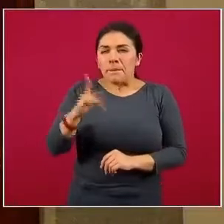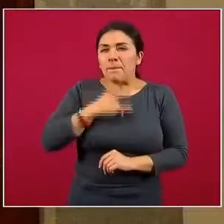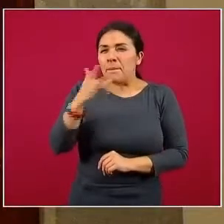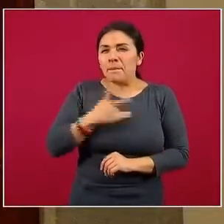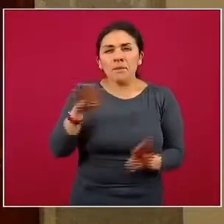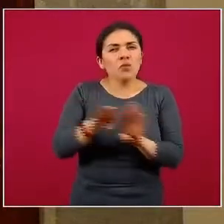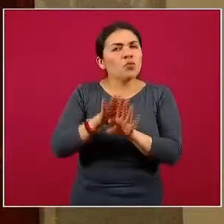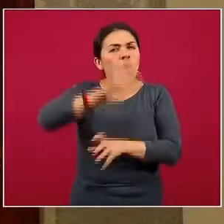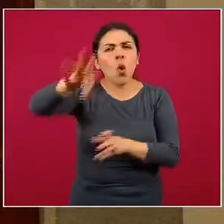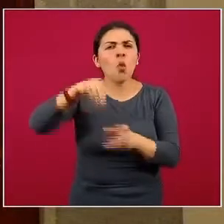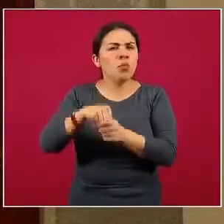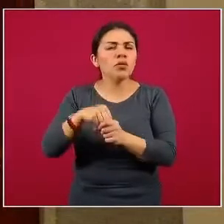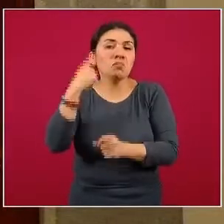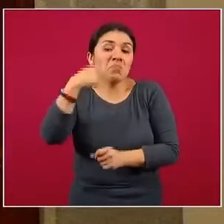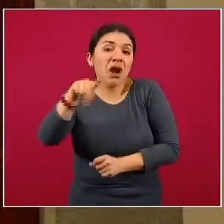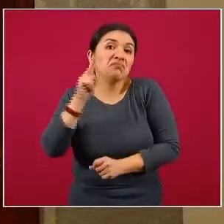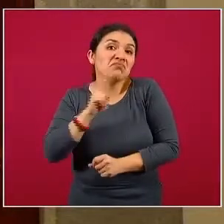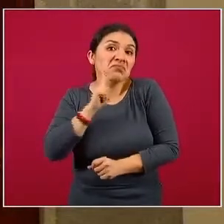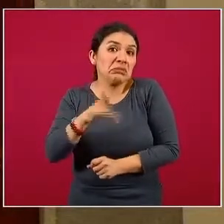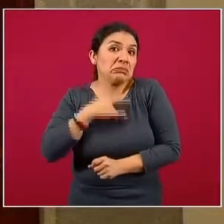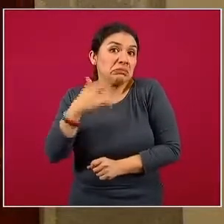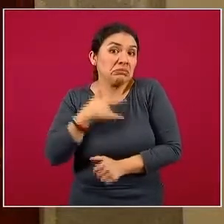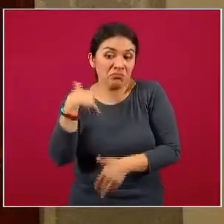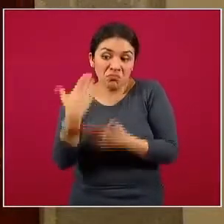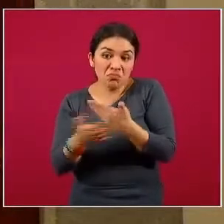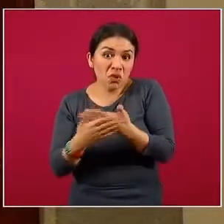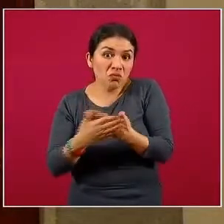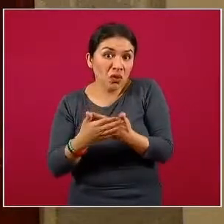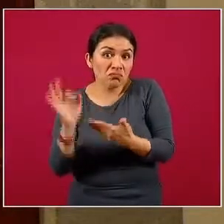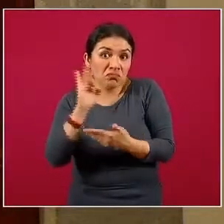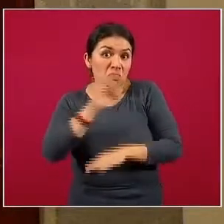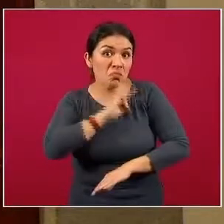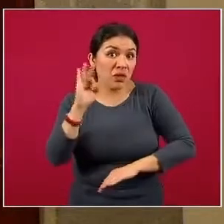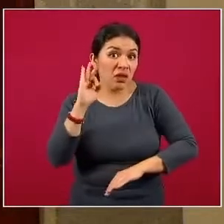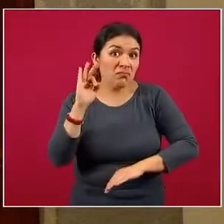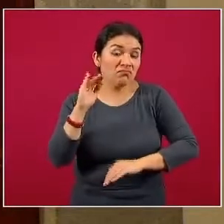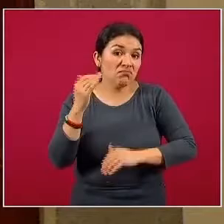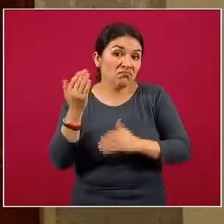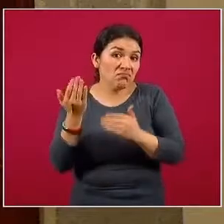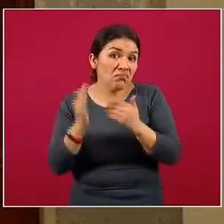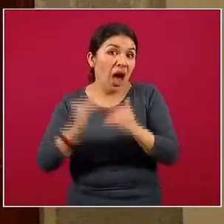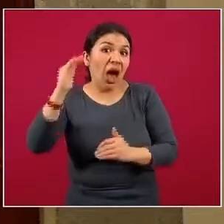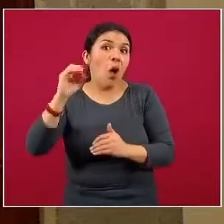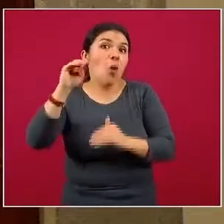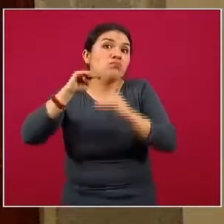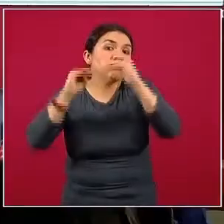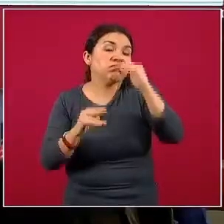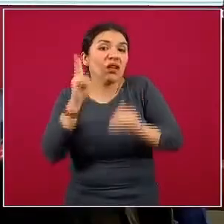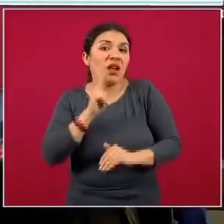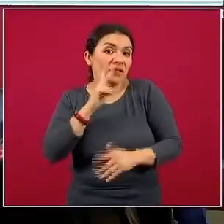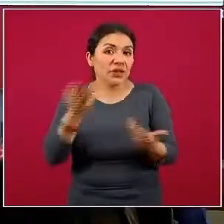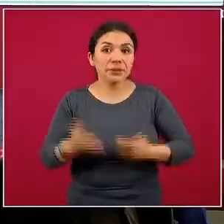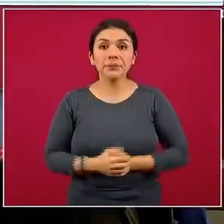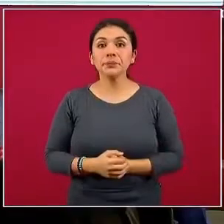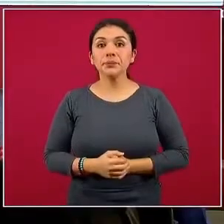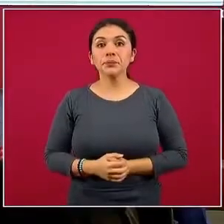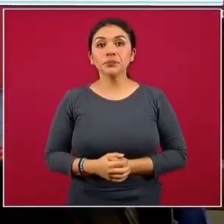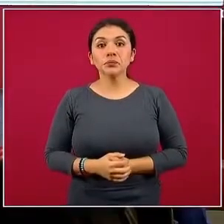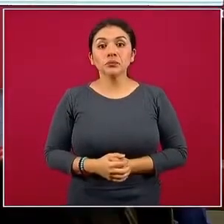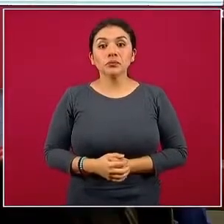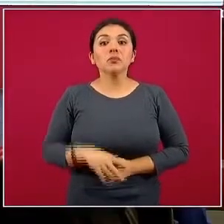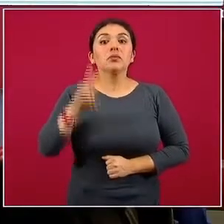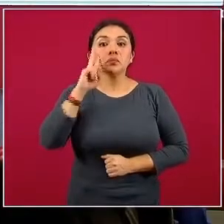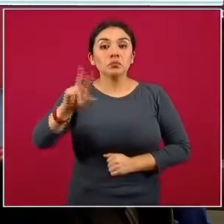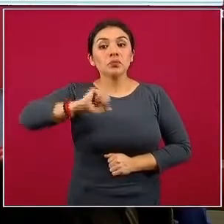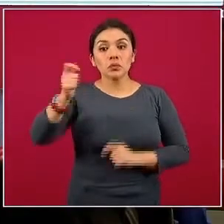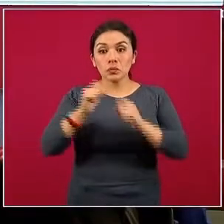todas en función de que tendríamos esa expectativa de que en algún momento el crecimiento pudiera darse de esta manera. Veamos la